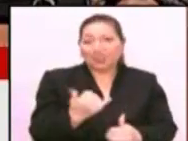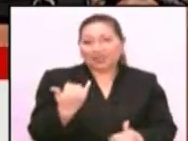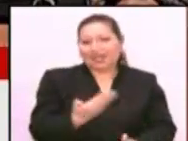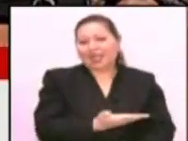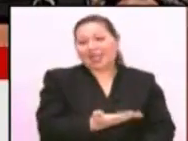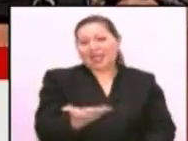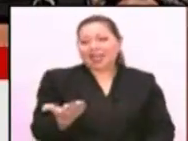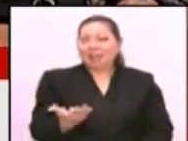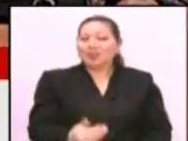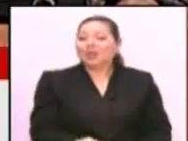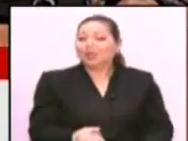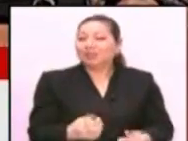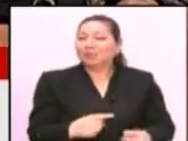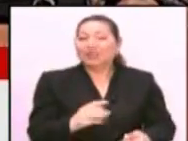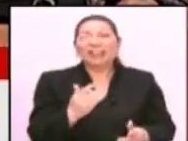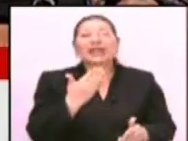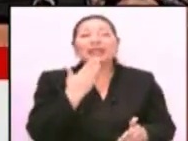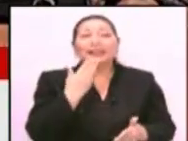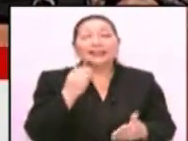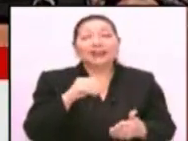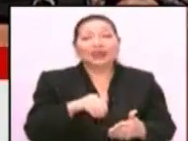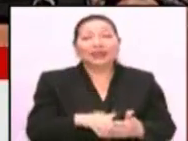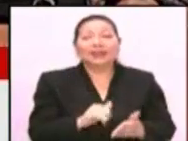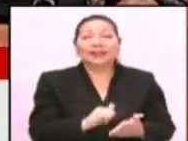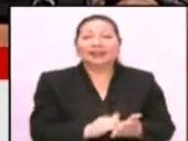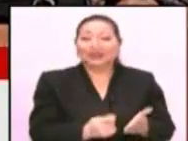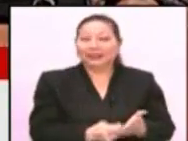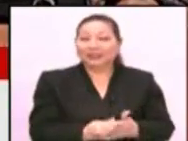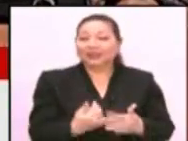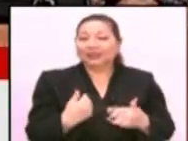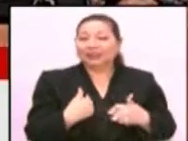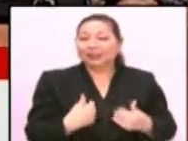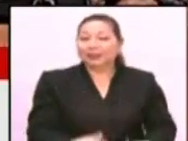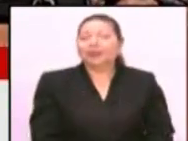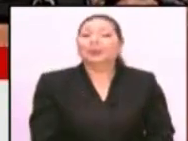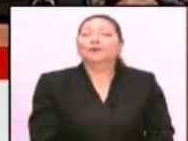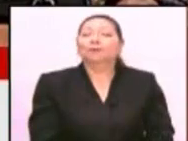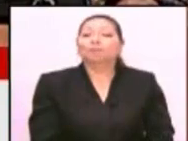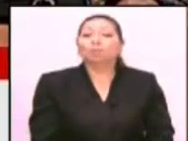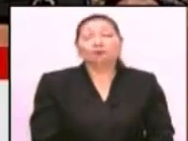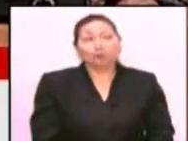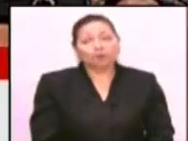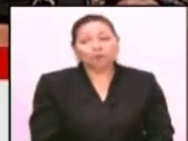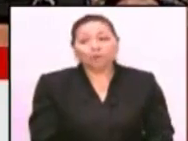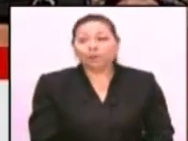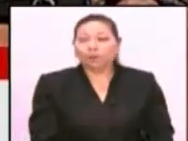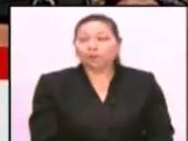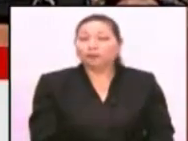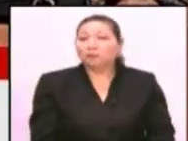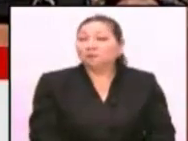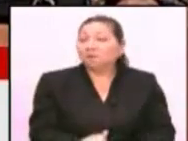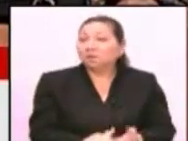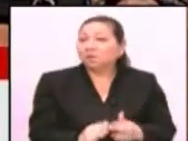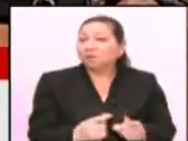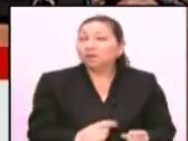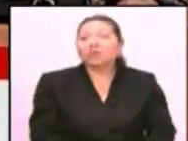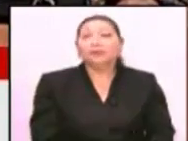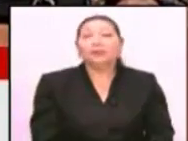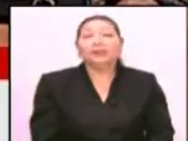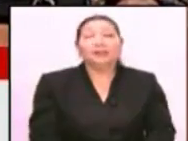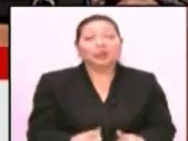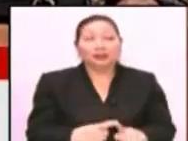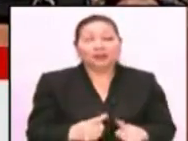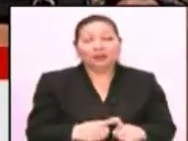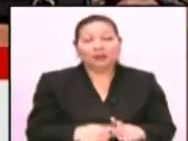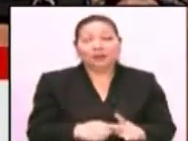¿No es cierto? Eso nos permite saber quién deposita y a qué cuentas van. Pero además, y eso algo lo hemos experimentado con el caso de terrorismo